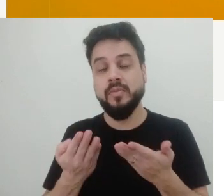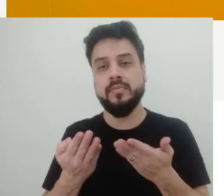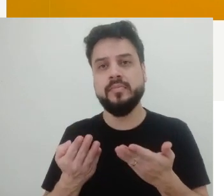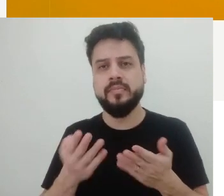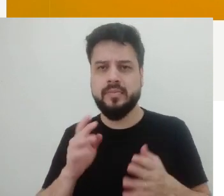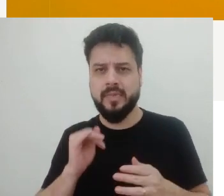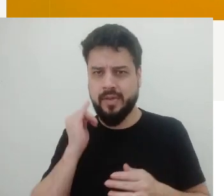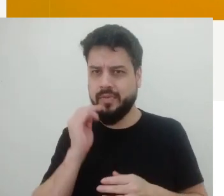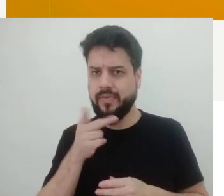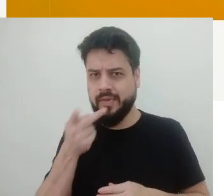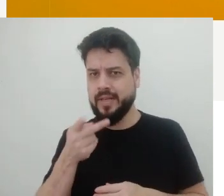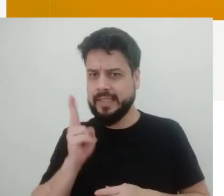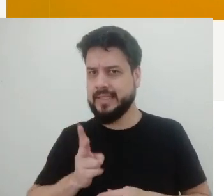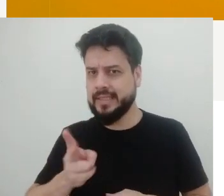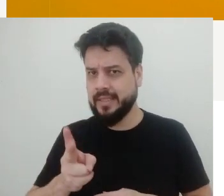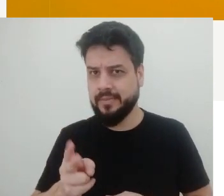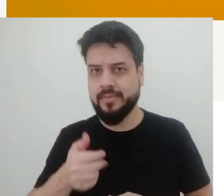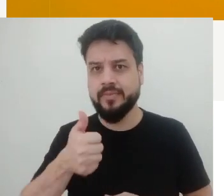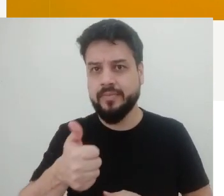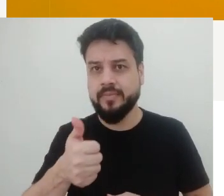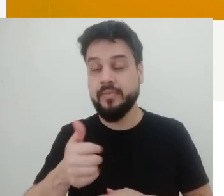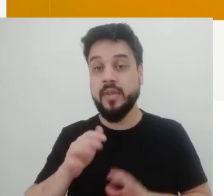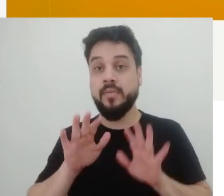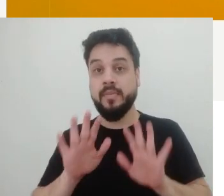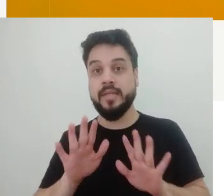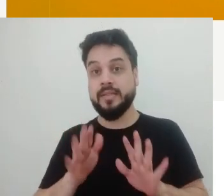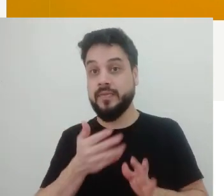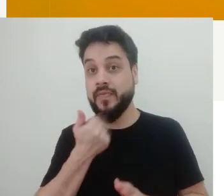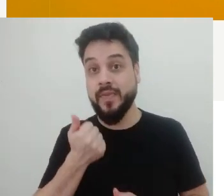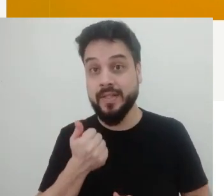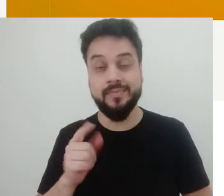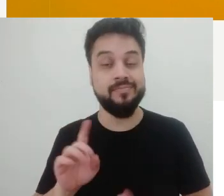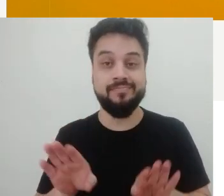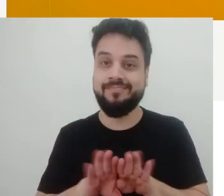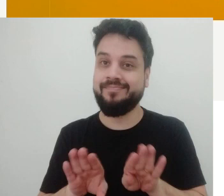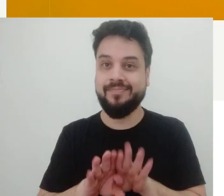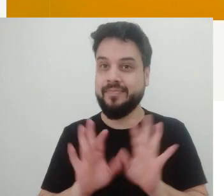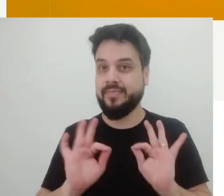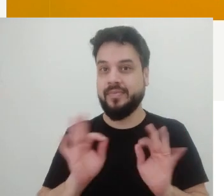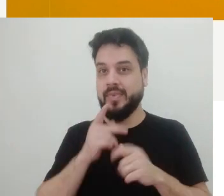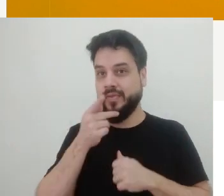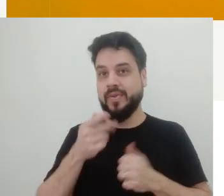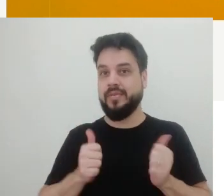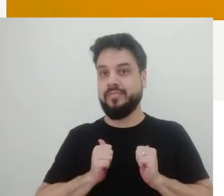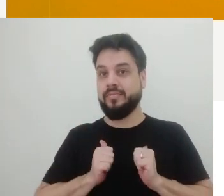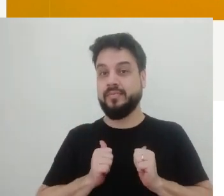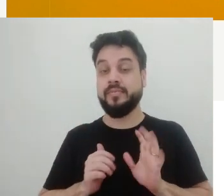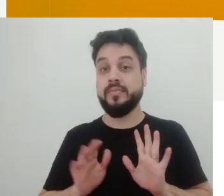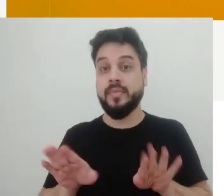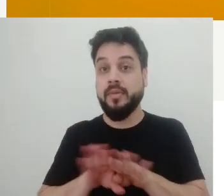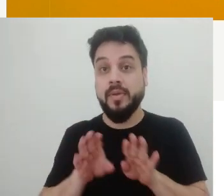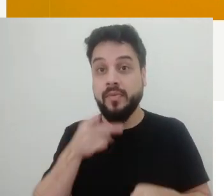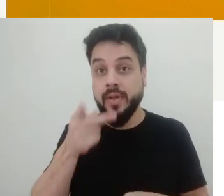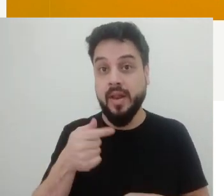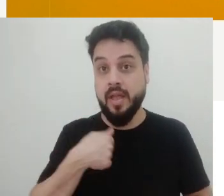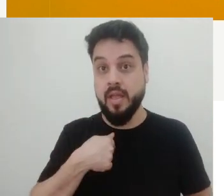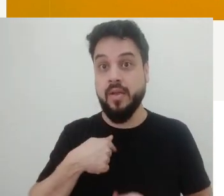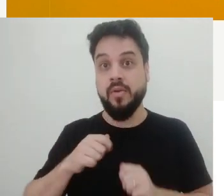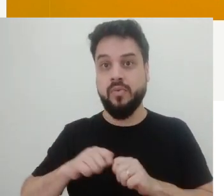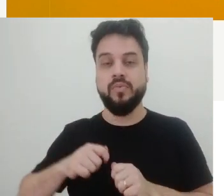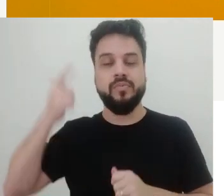cierto. Pero creo que son 2 dimensiones complementarias. La